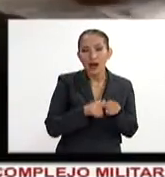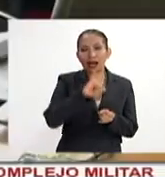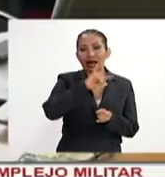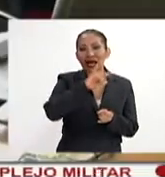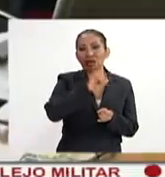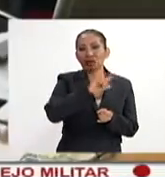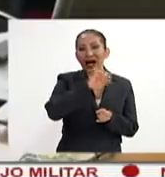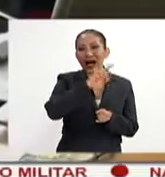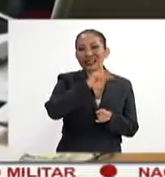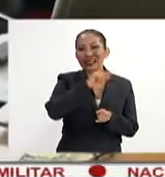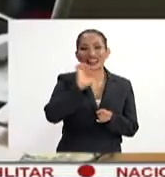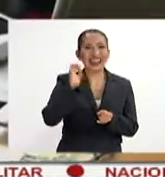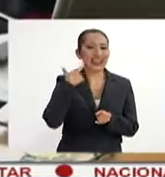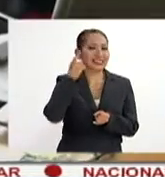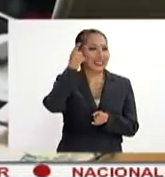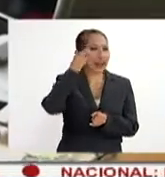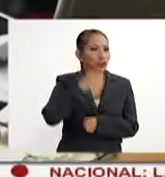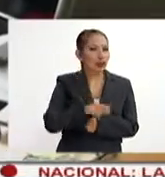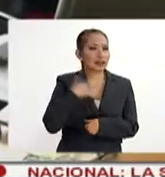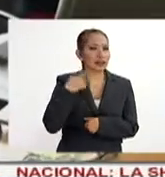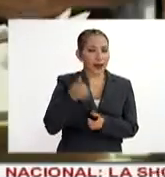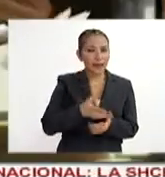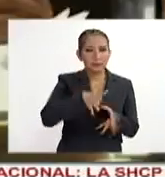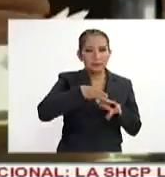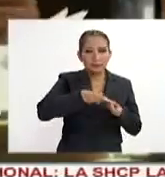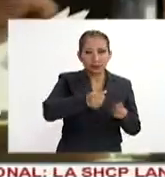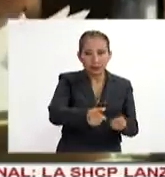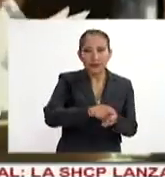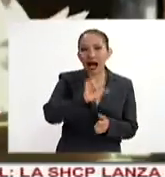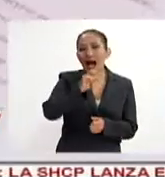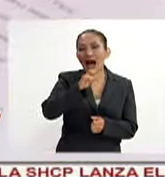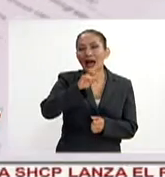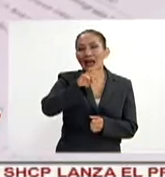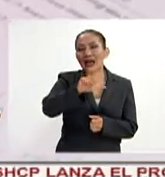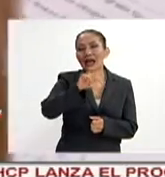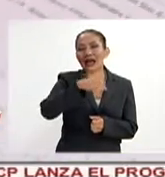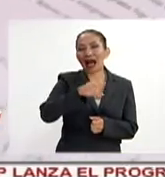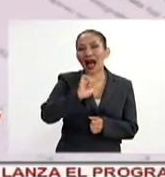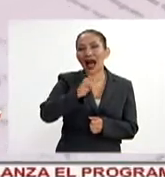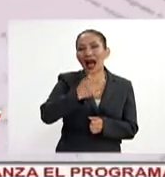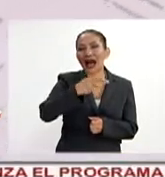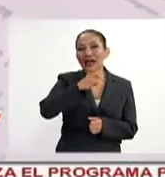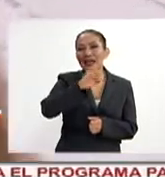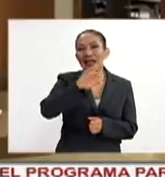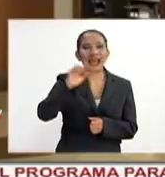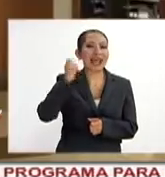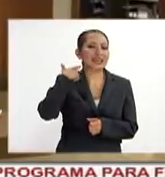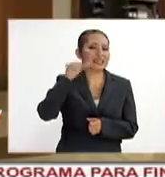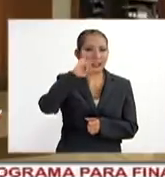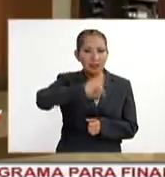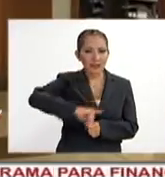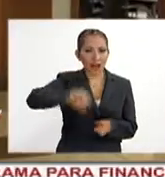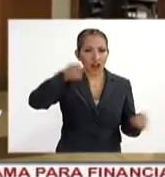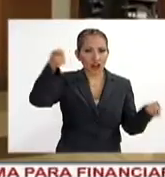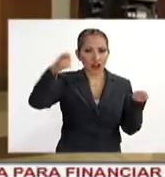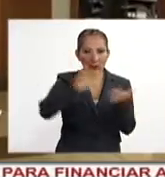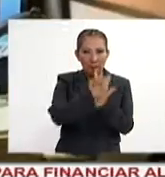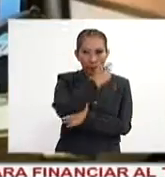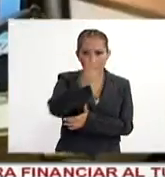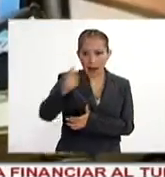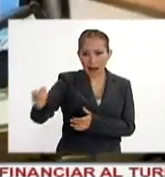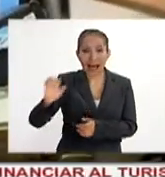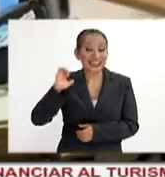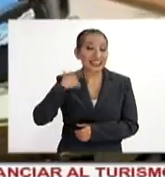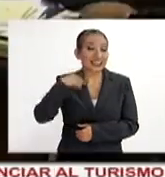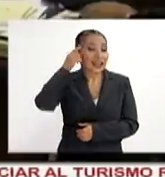Olivas Arzate, exdirector de egresos, Ángel Mezquitic Aguirre, exjefe de programación y control de pagos, y